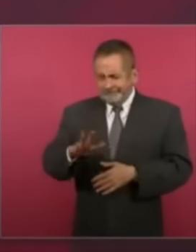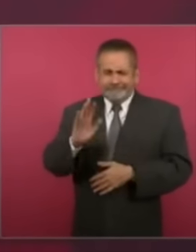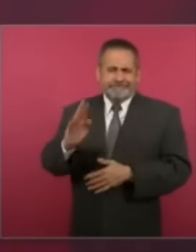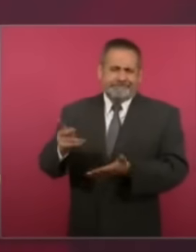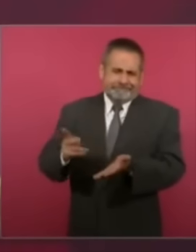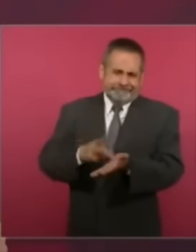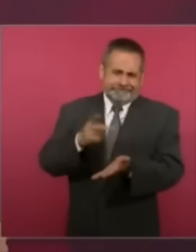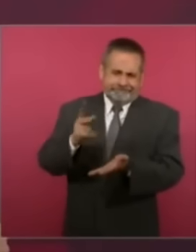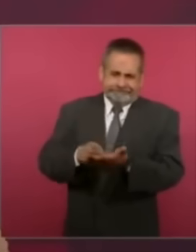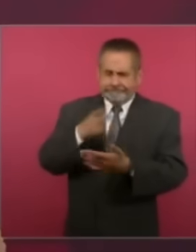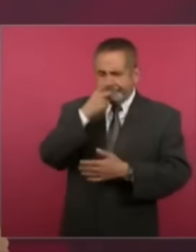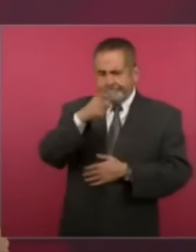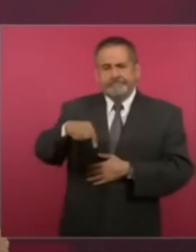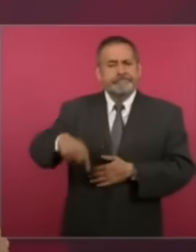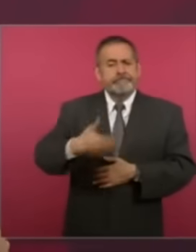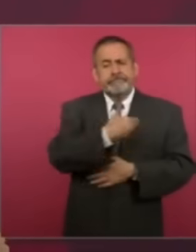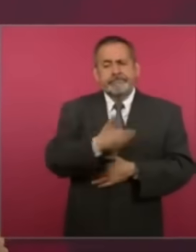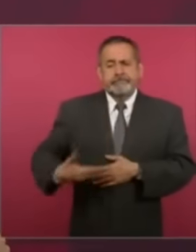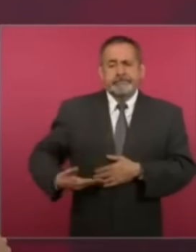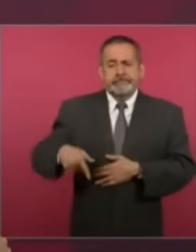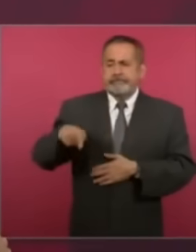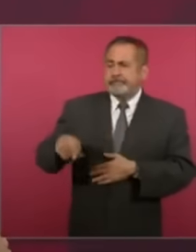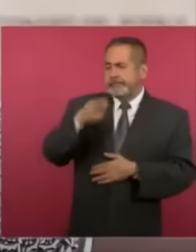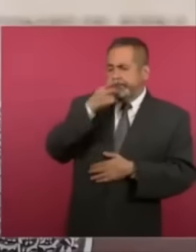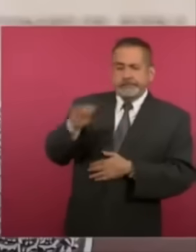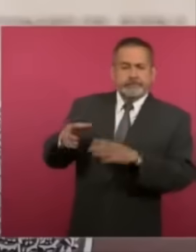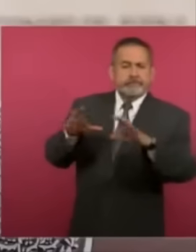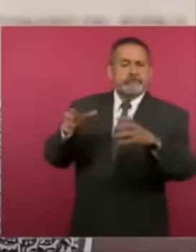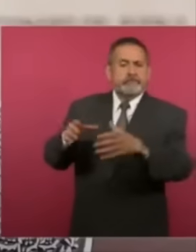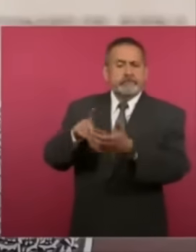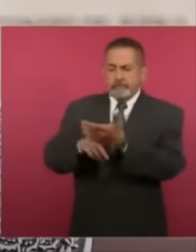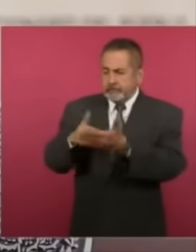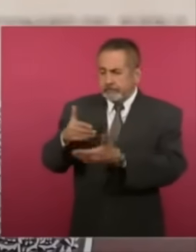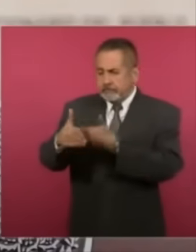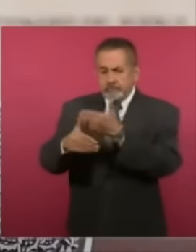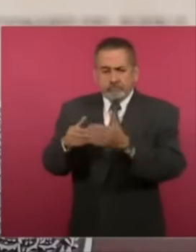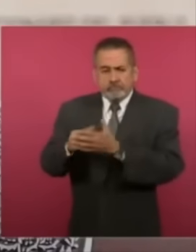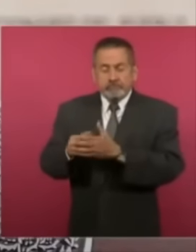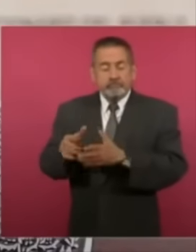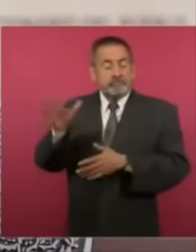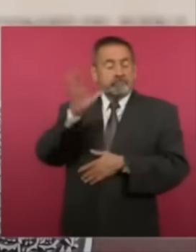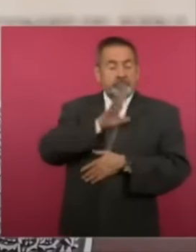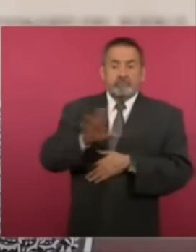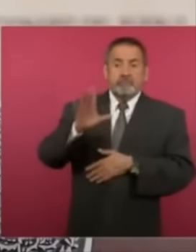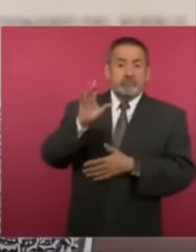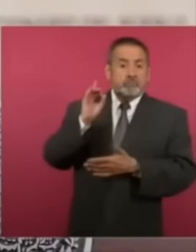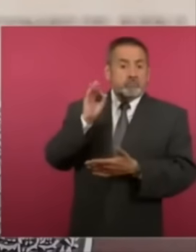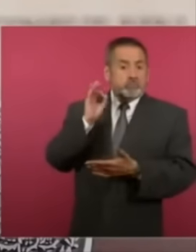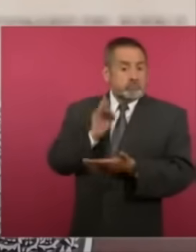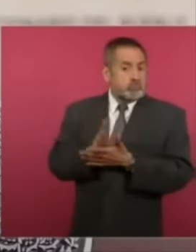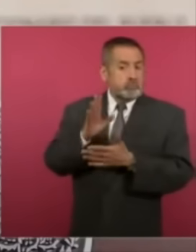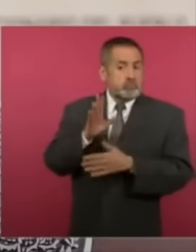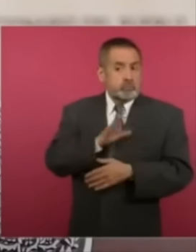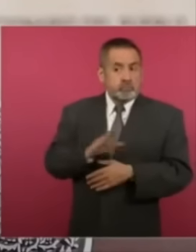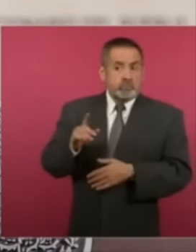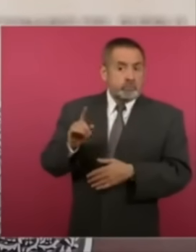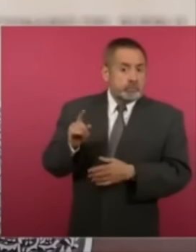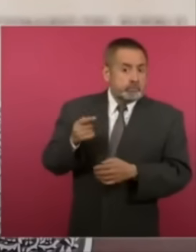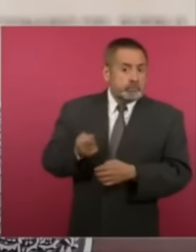el presidente fue Pues un proceso inédito un